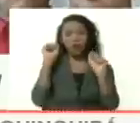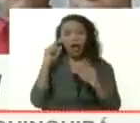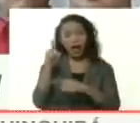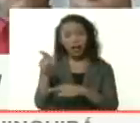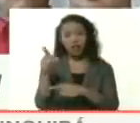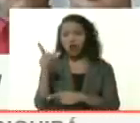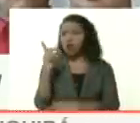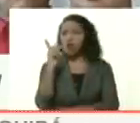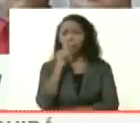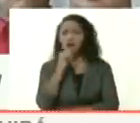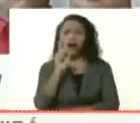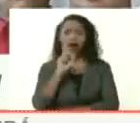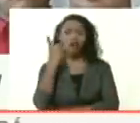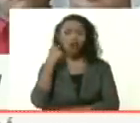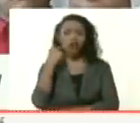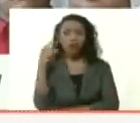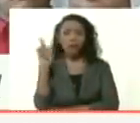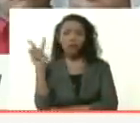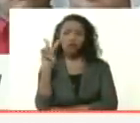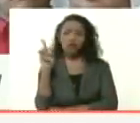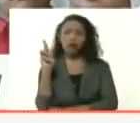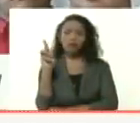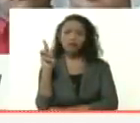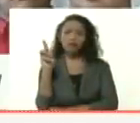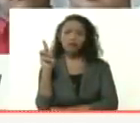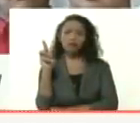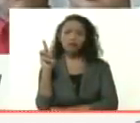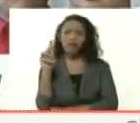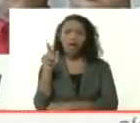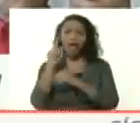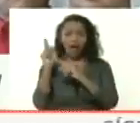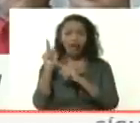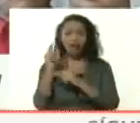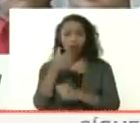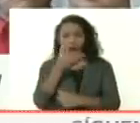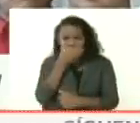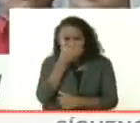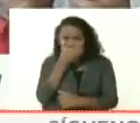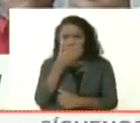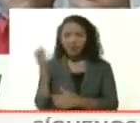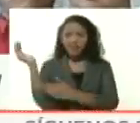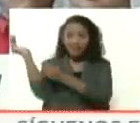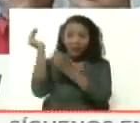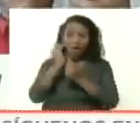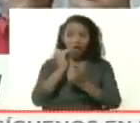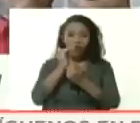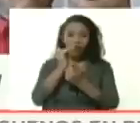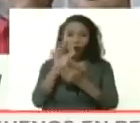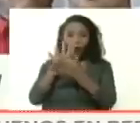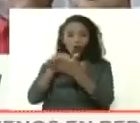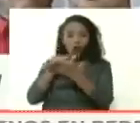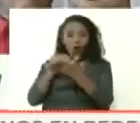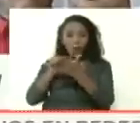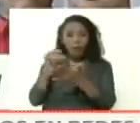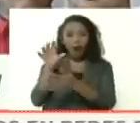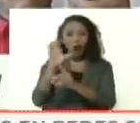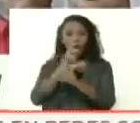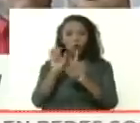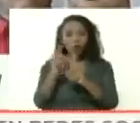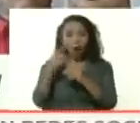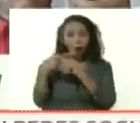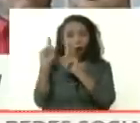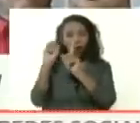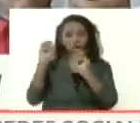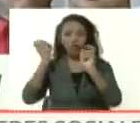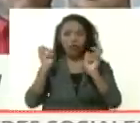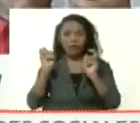costumbre en Venezuela. Eso es un terrorismo traído desde otras tierras, especialmente. Uno